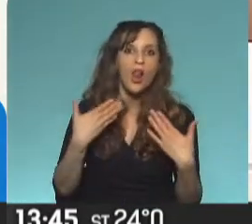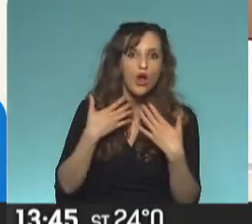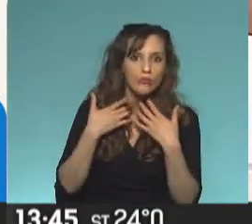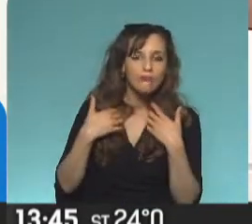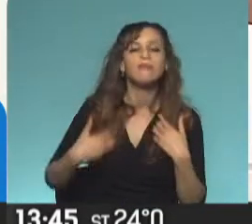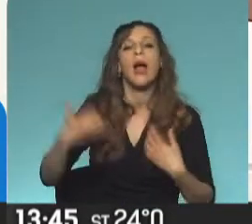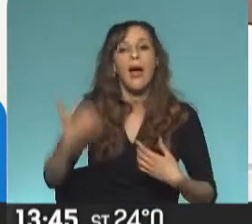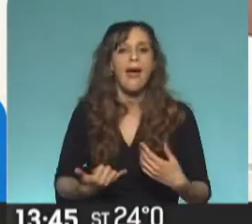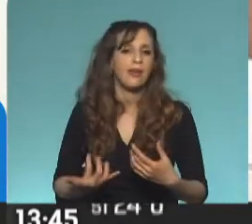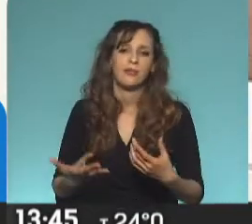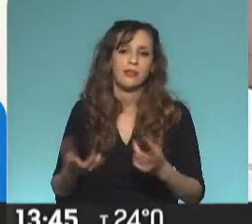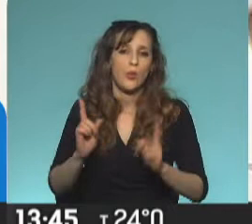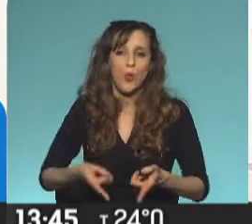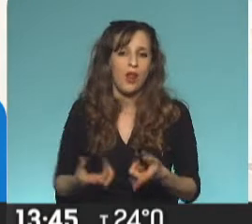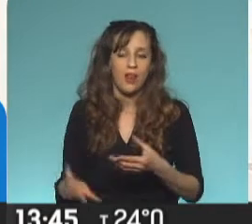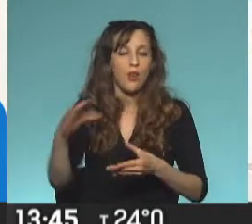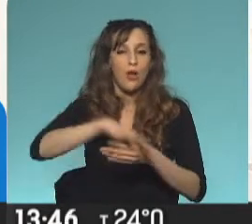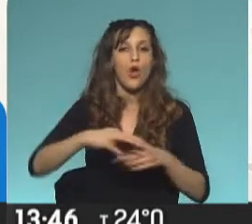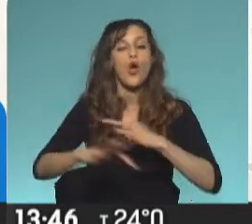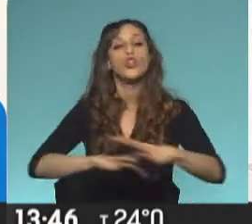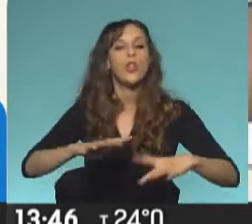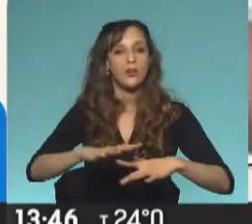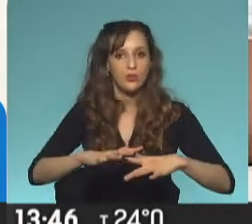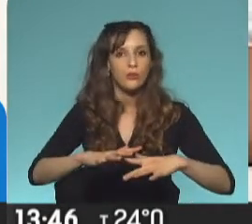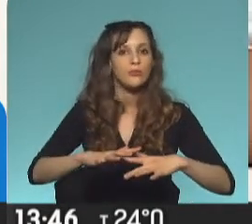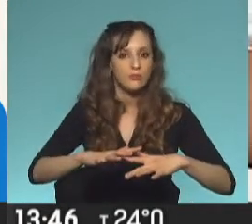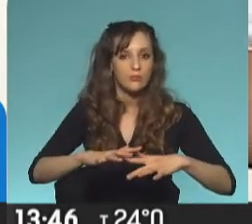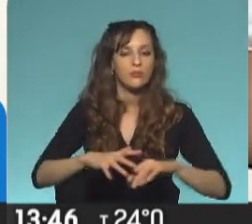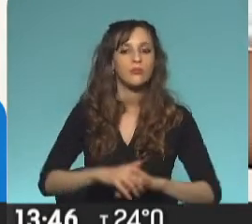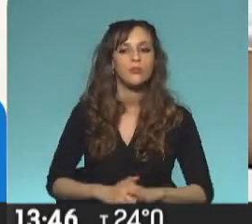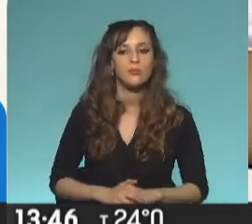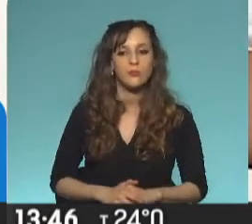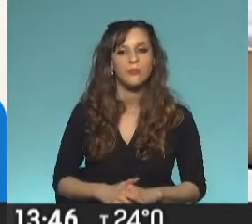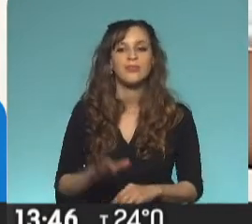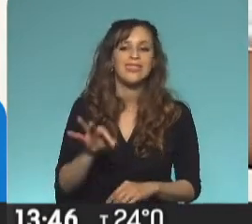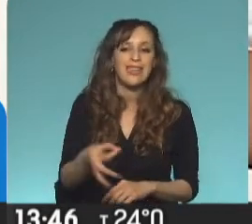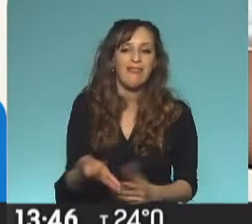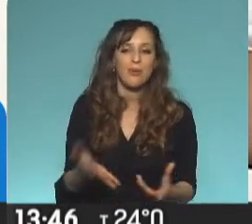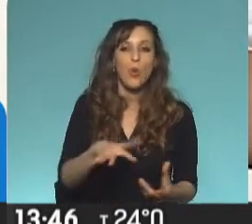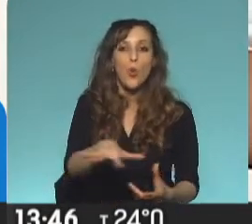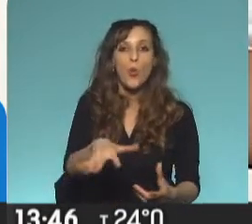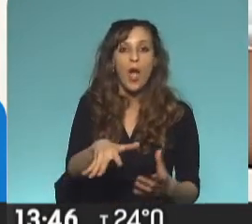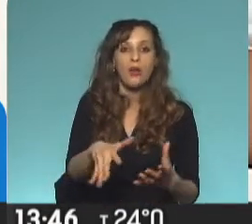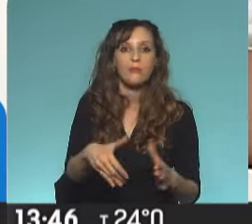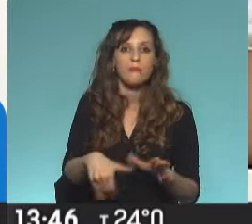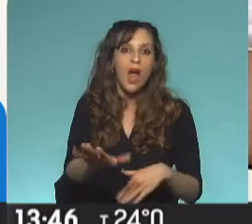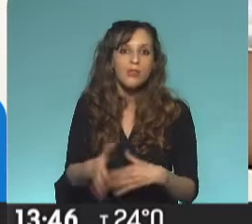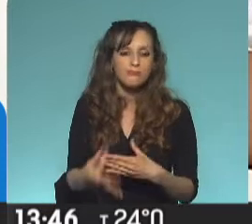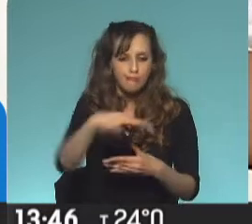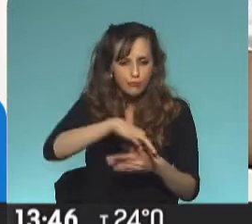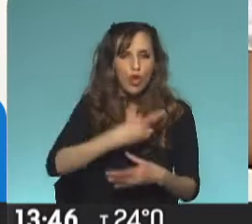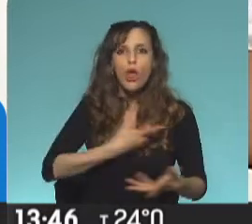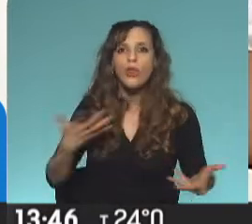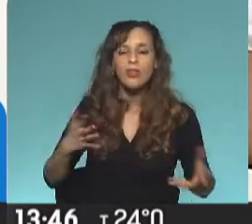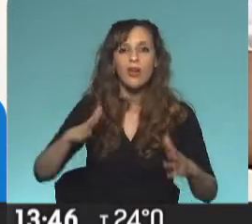contagio con calor lo cual nos da una oportunidad mayor porque sabemos que el lugar donde más nos contagiamos es en espacios cerrados